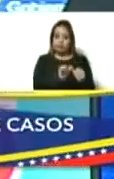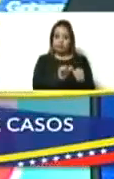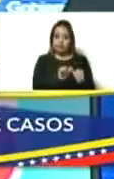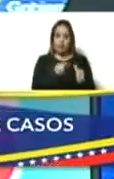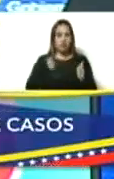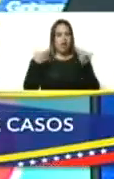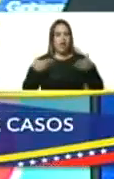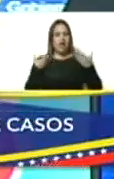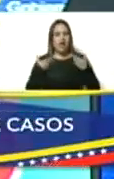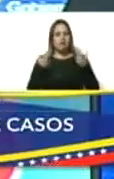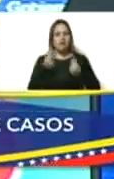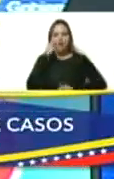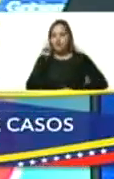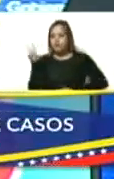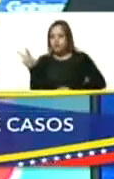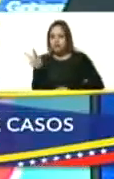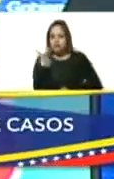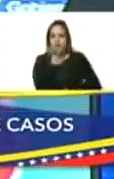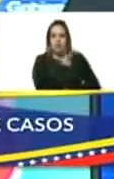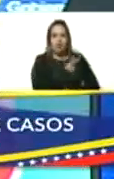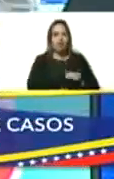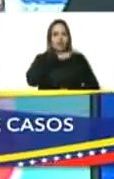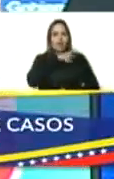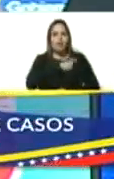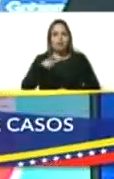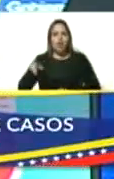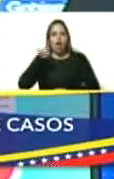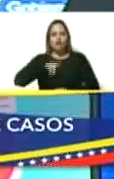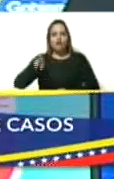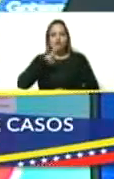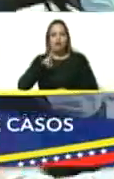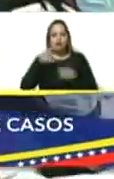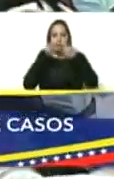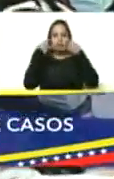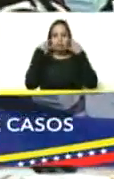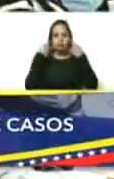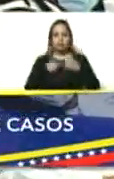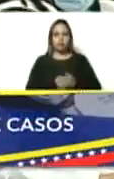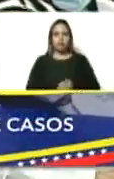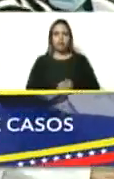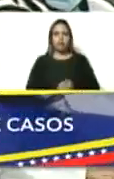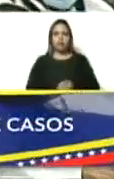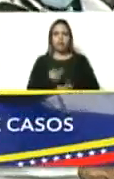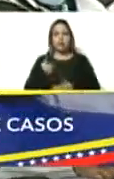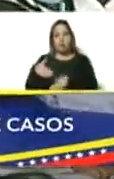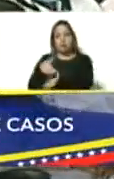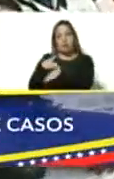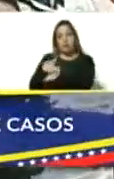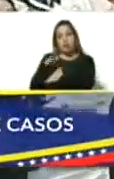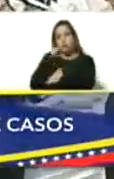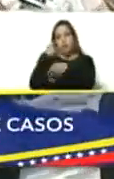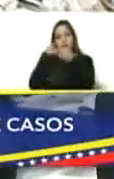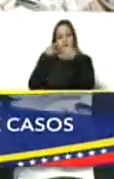alegra mucho ver tanta gente aquí con su tapaboca, pues. Les pido perdón de no tener el mío